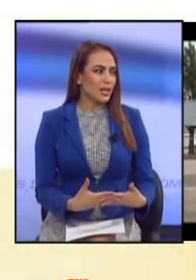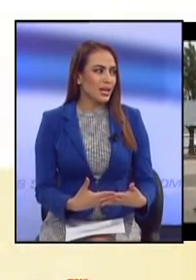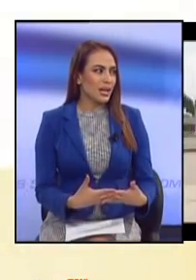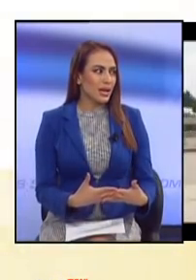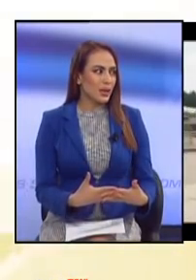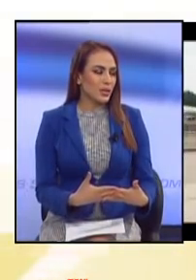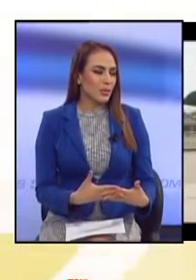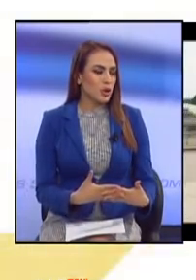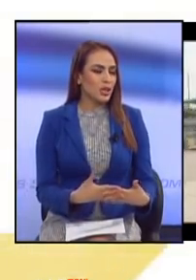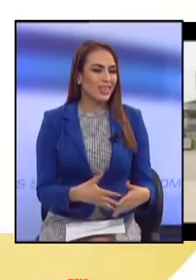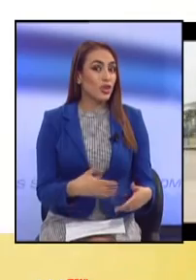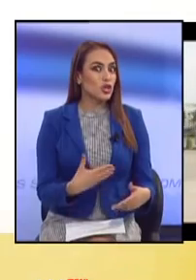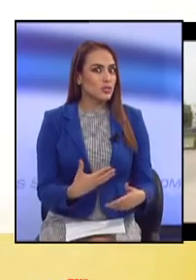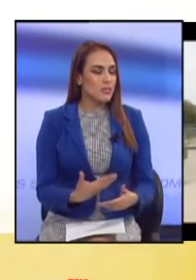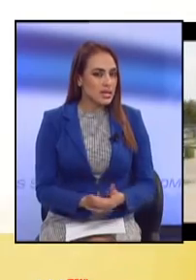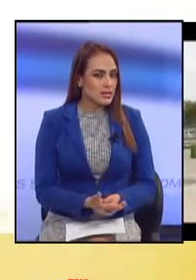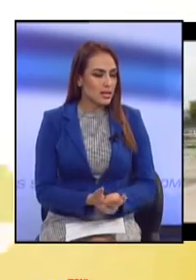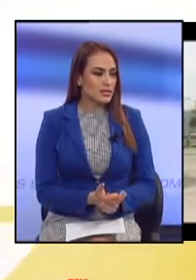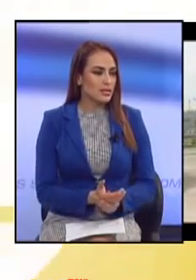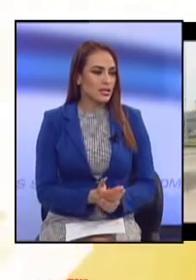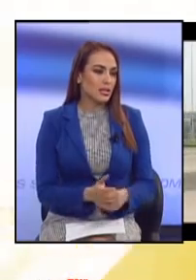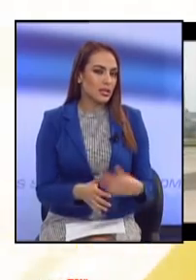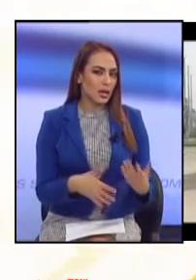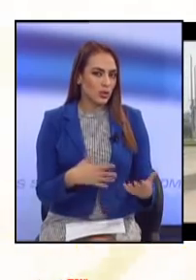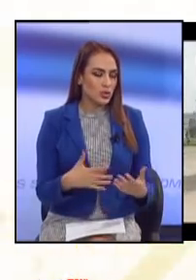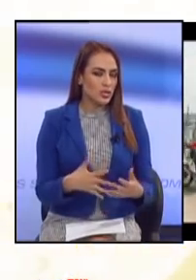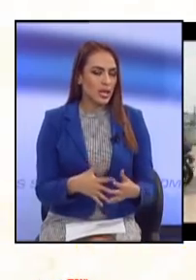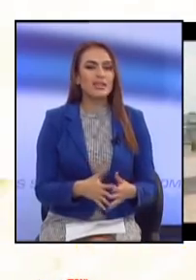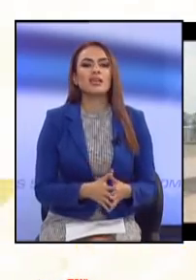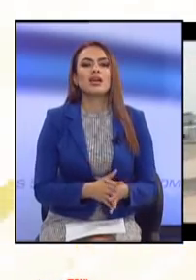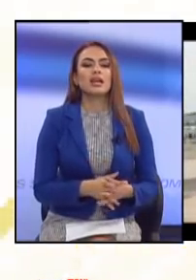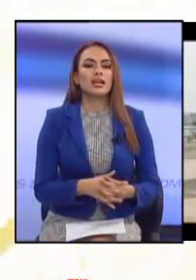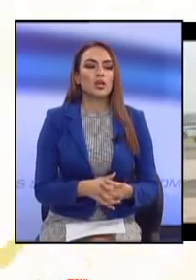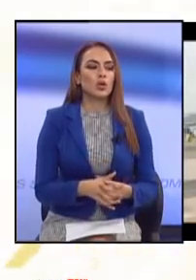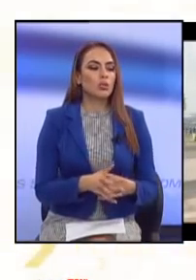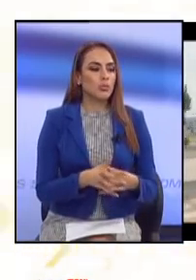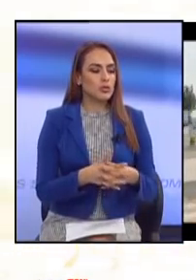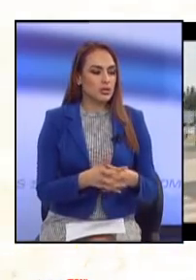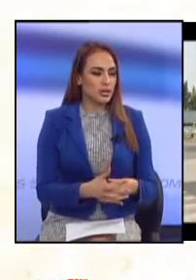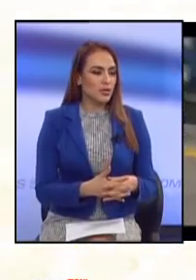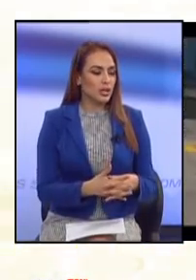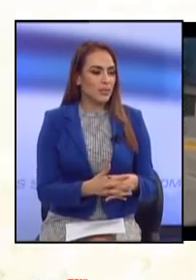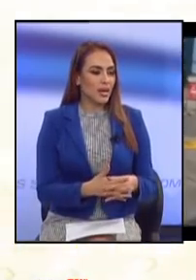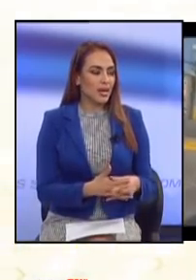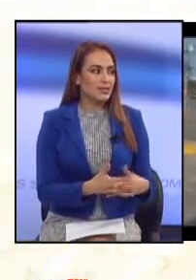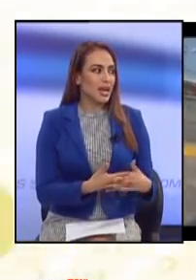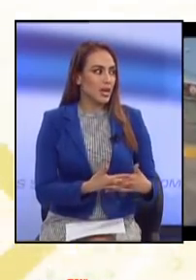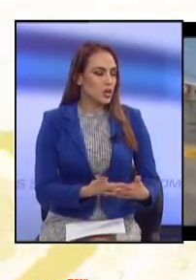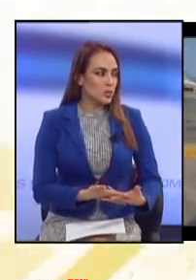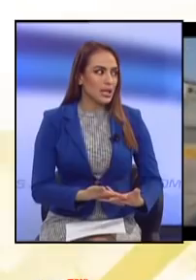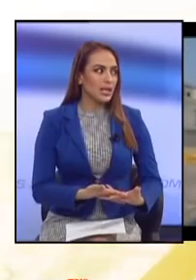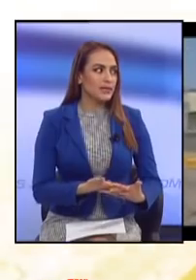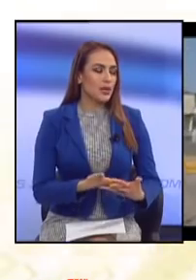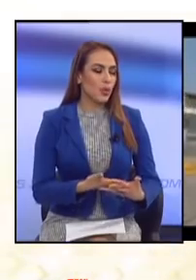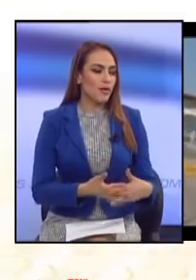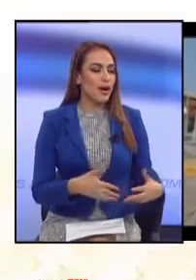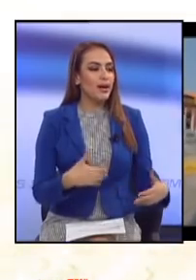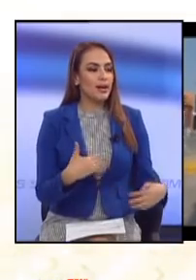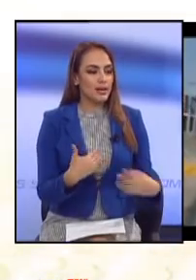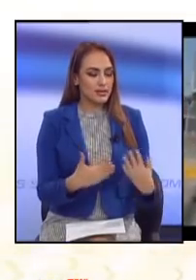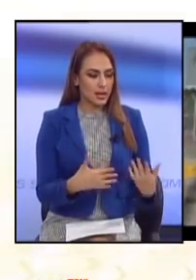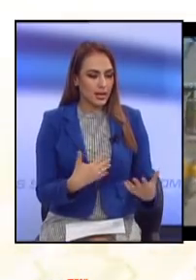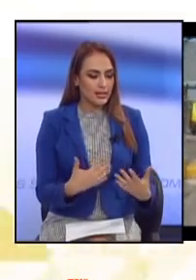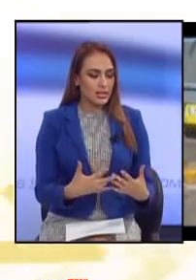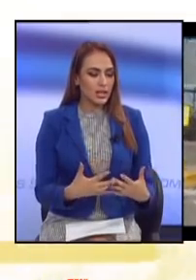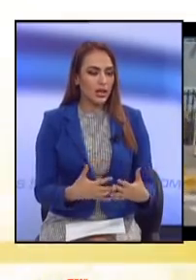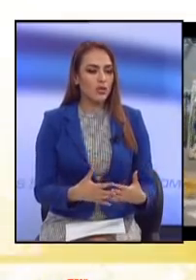menor de dos meses y algunos días que dio como positivo también que está en el hospital de Villanueva,